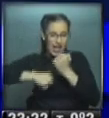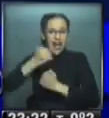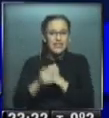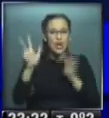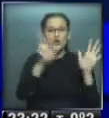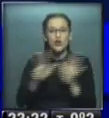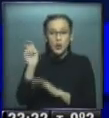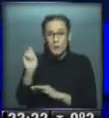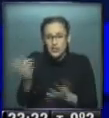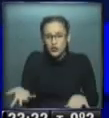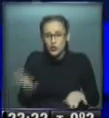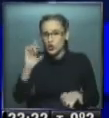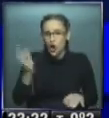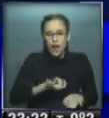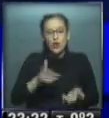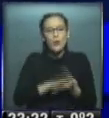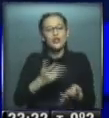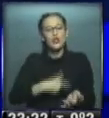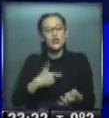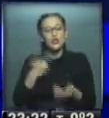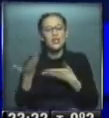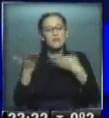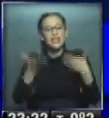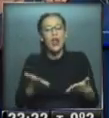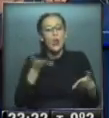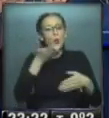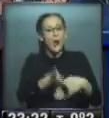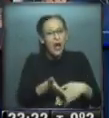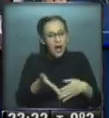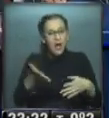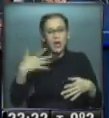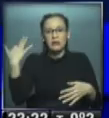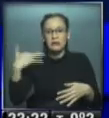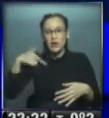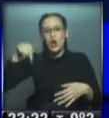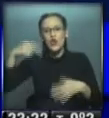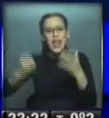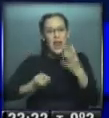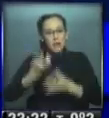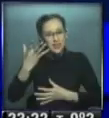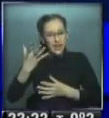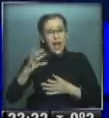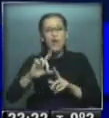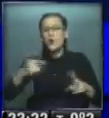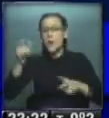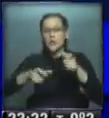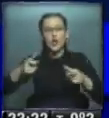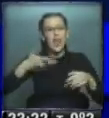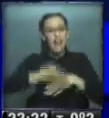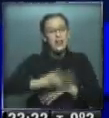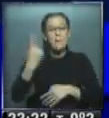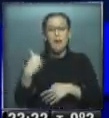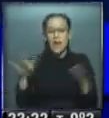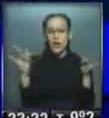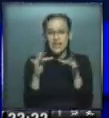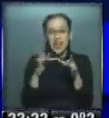Obviamente contando socios e invitados que puedan llegar a ir, sin hablar de la reventa. Hoy a la mañana todavía no, no había gente con entradas, pero ya en internet comenzaba